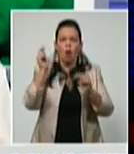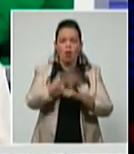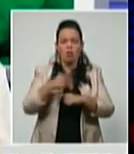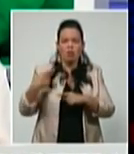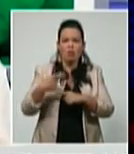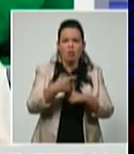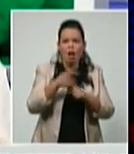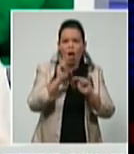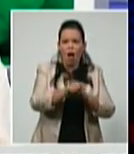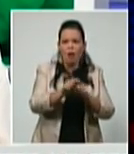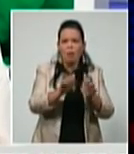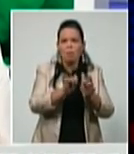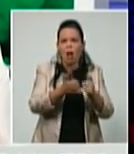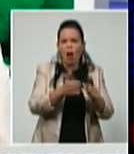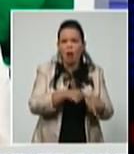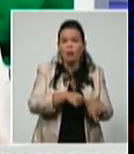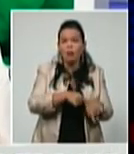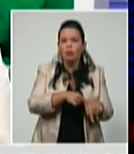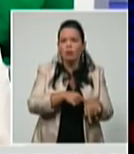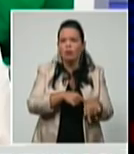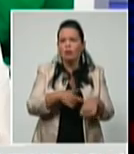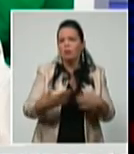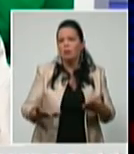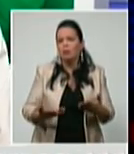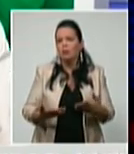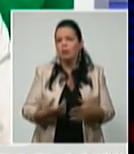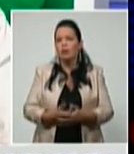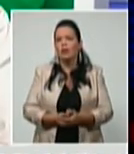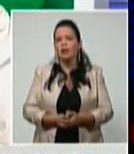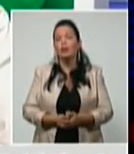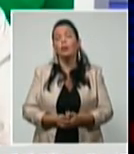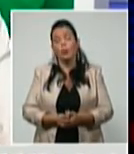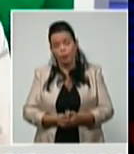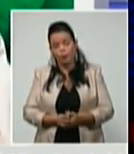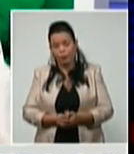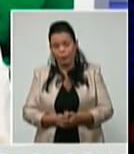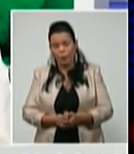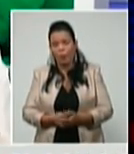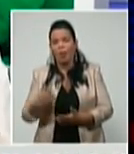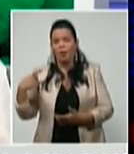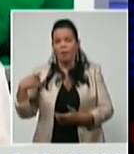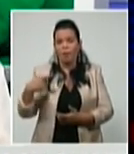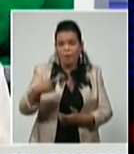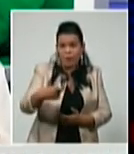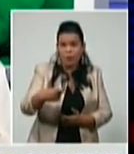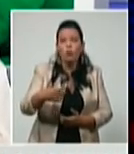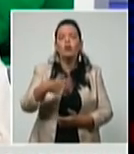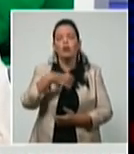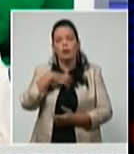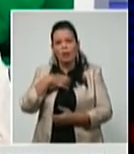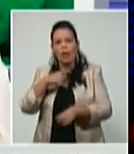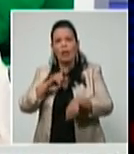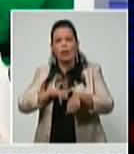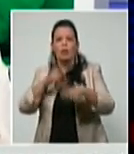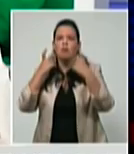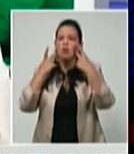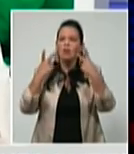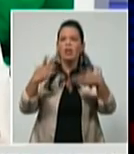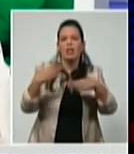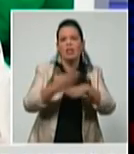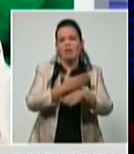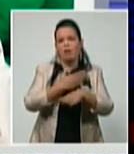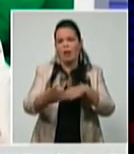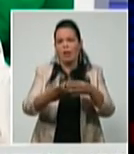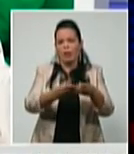lo podemos traer también el tiempo que dura en diferentes tipos de superficie, metálica, madera,